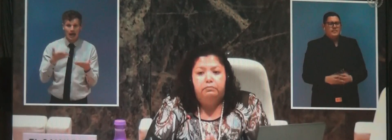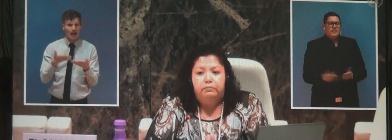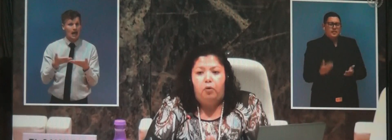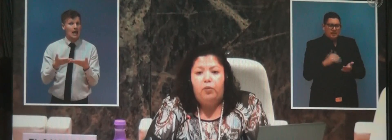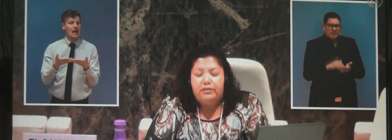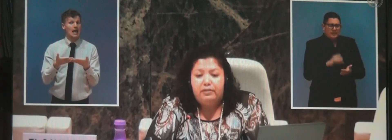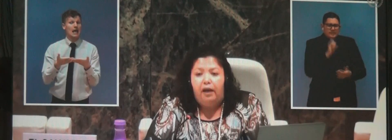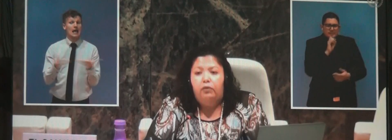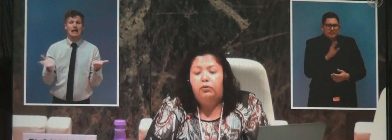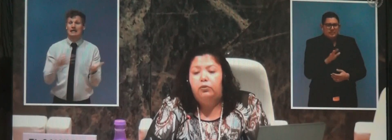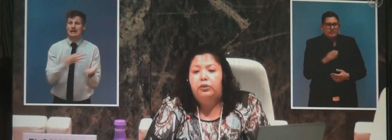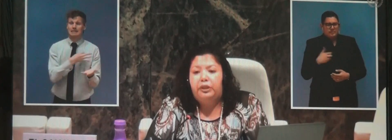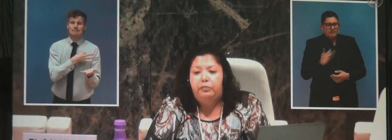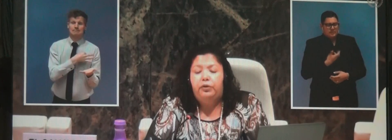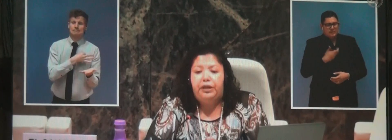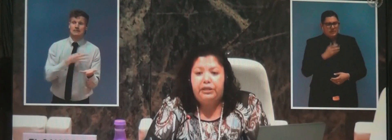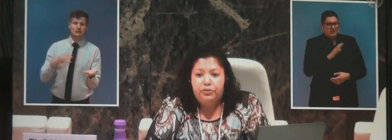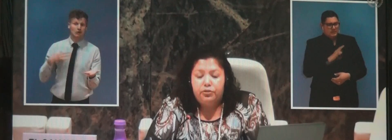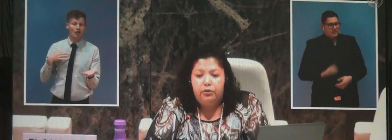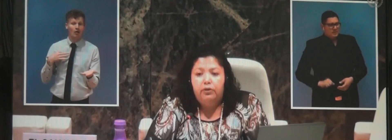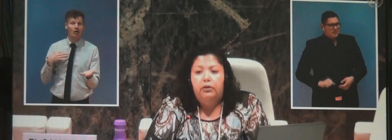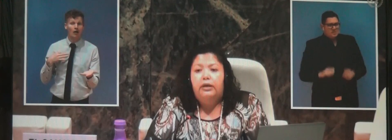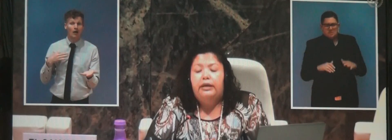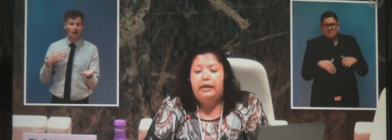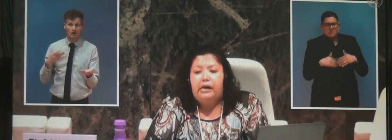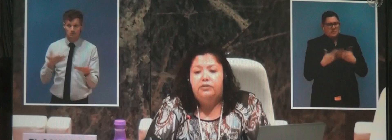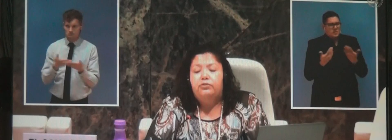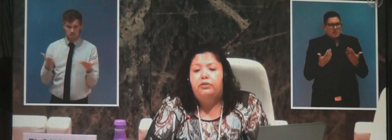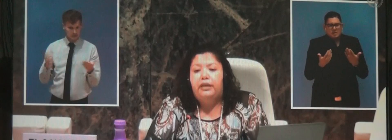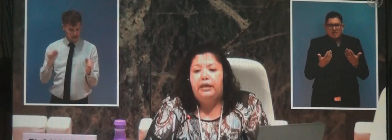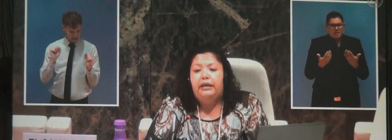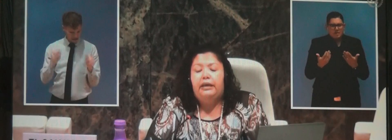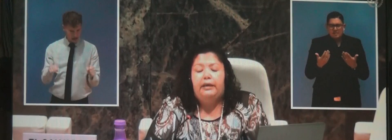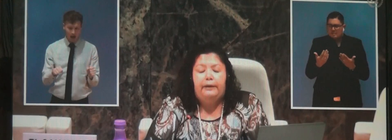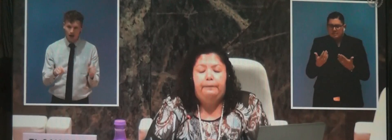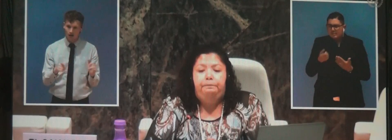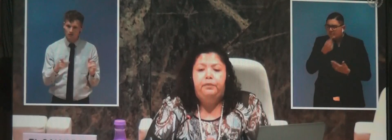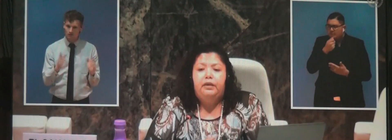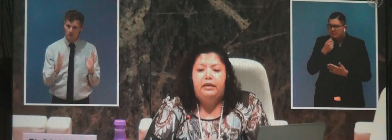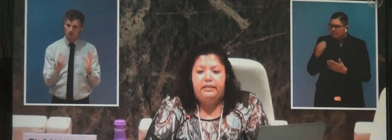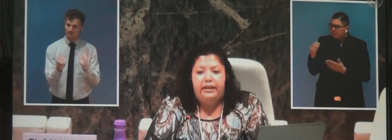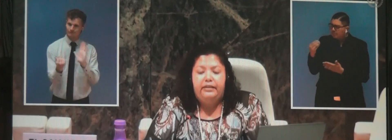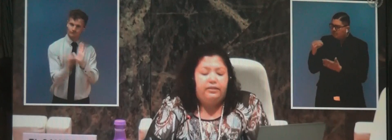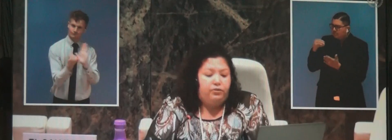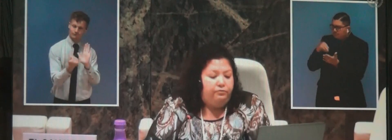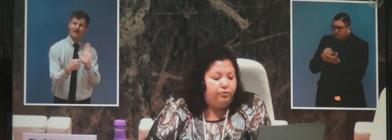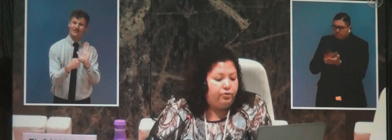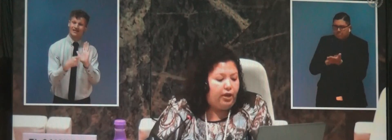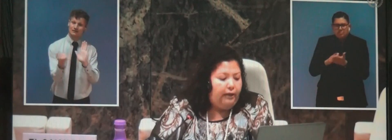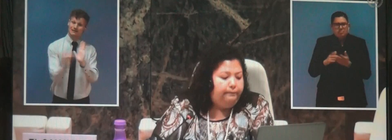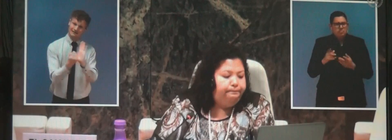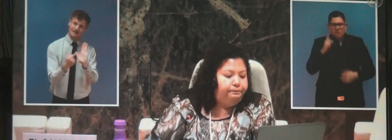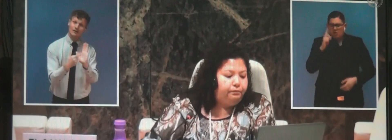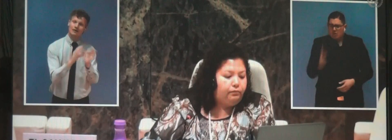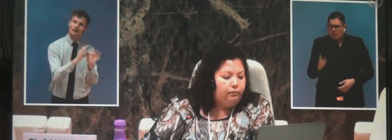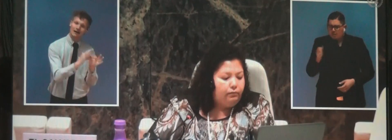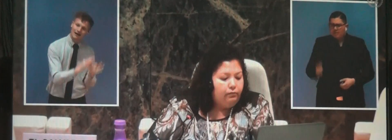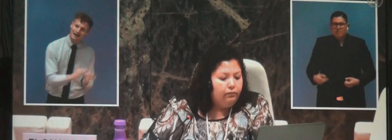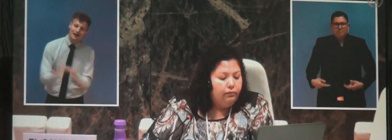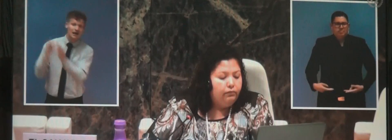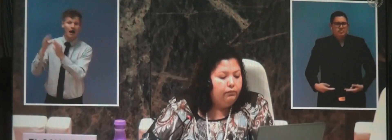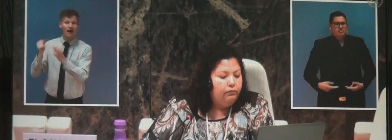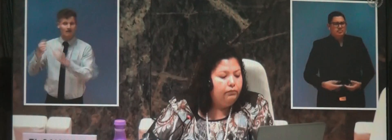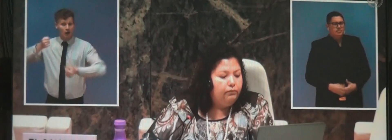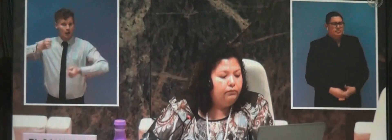Repitiendo, como Estado no tenemos registro en caso de esterilización forzada.